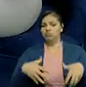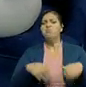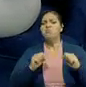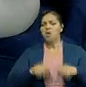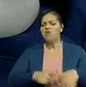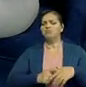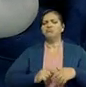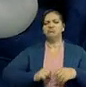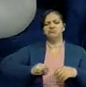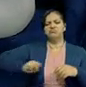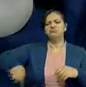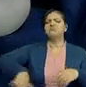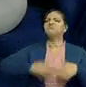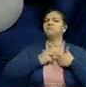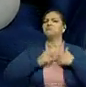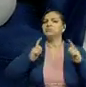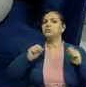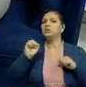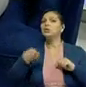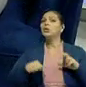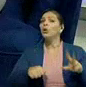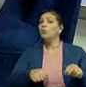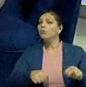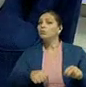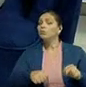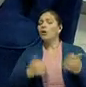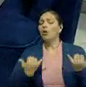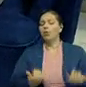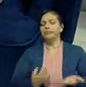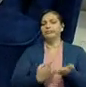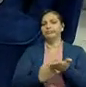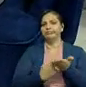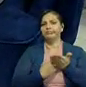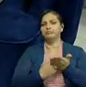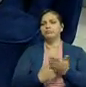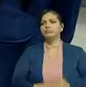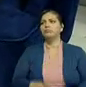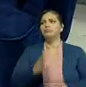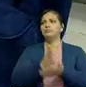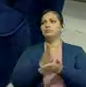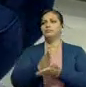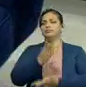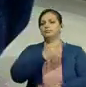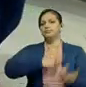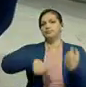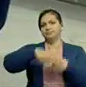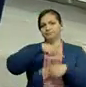una breve pausa y enseguida regresamos con mucho más desde la noticia Primera Emisión.